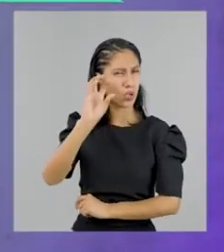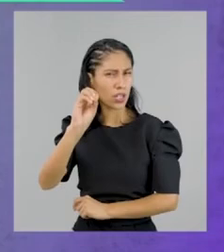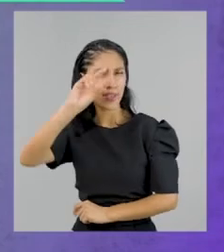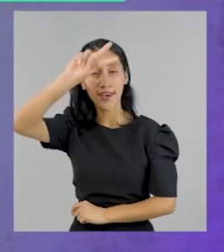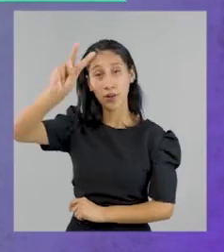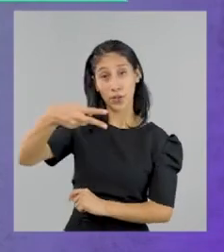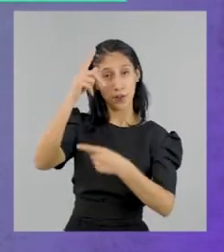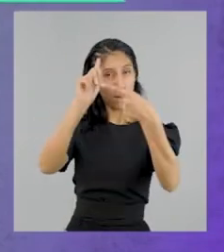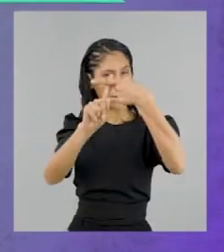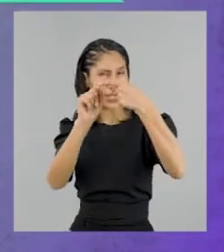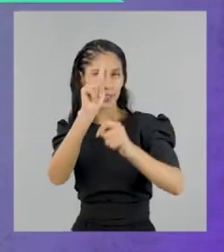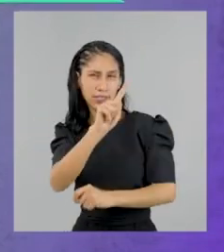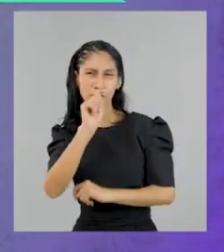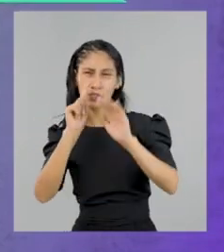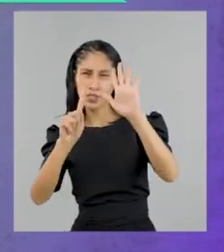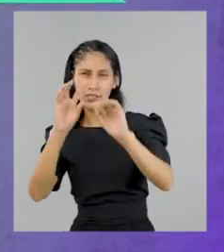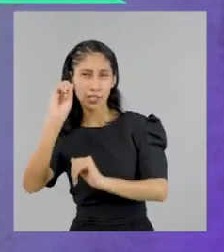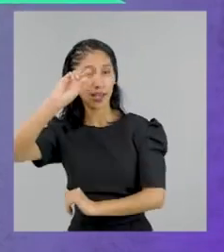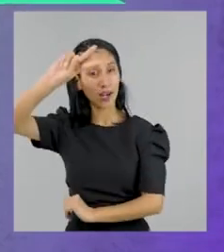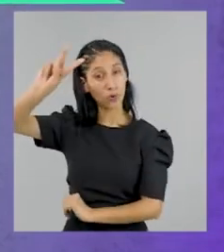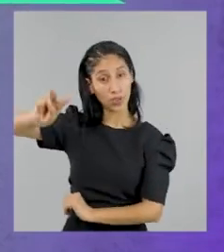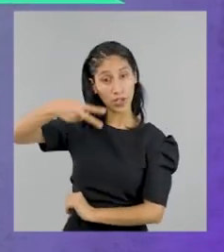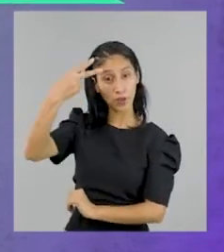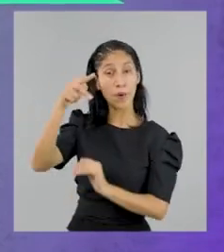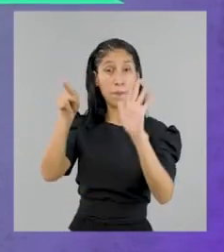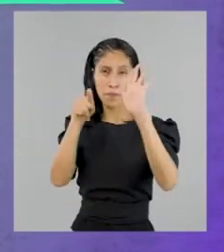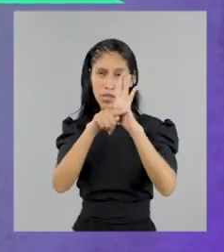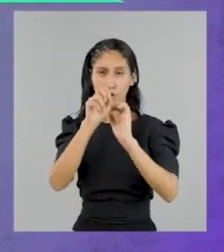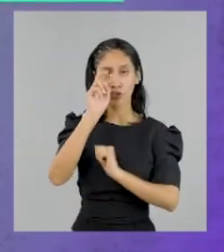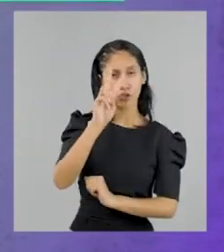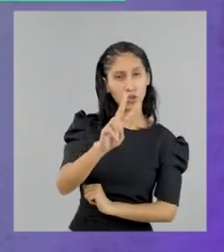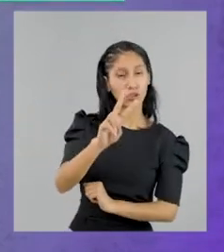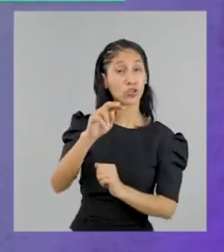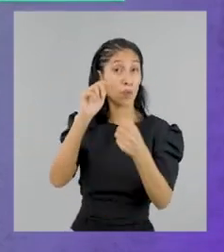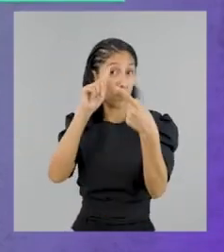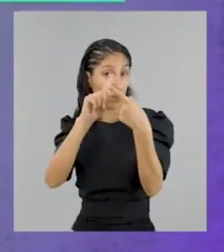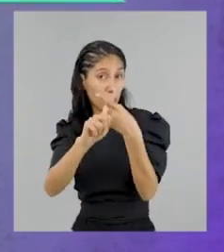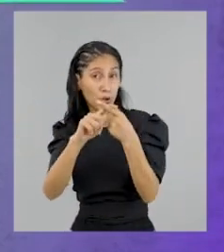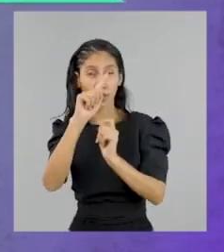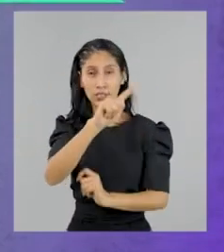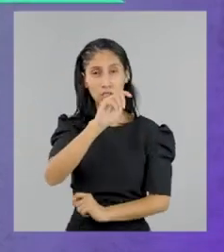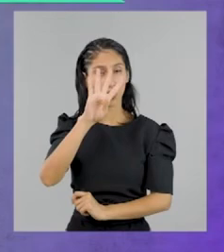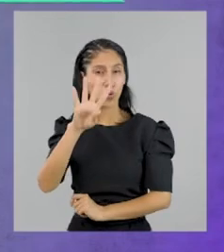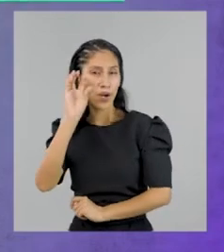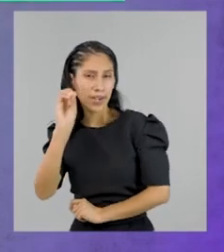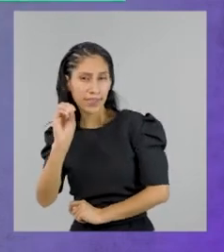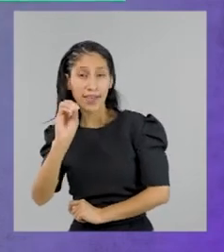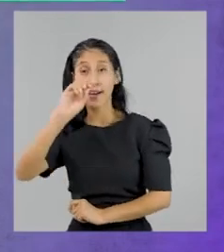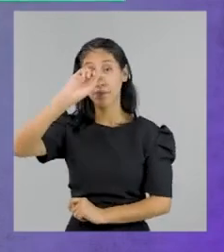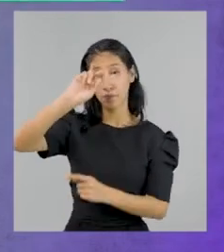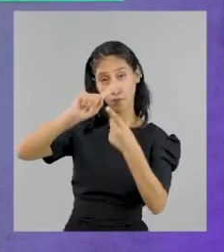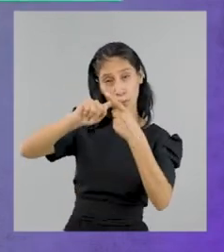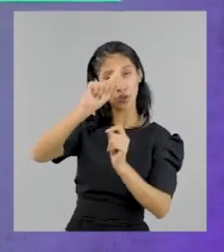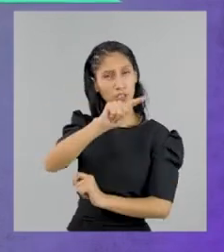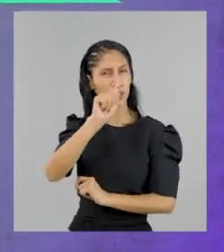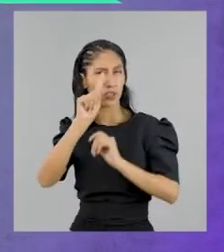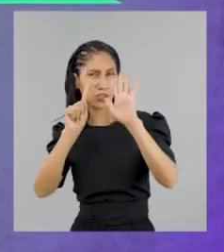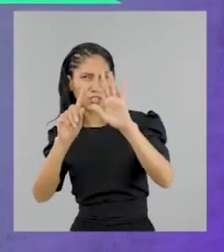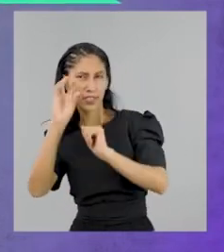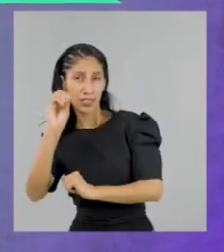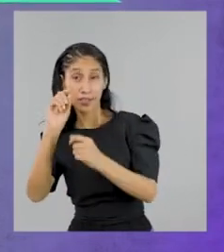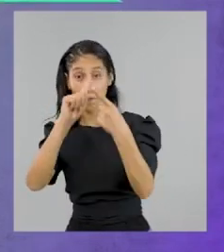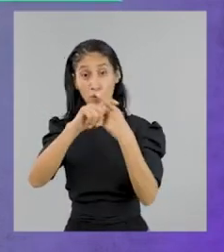a 140 al cuadrado más 160 al cuadrado menos 2 por 140